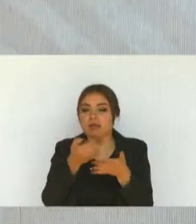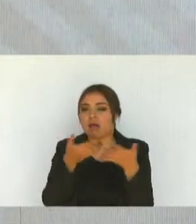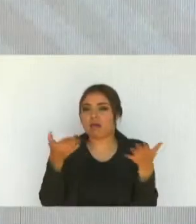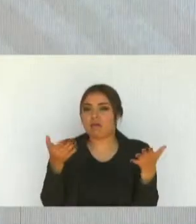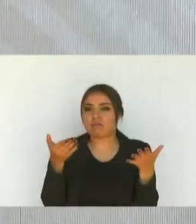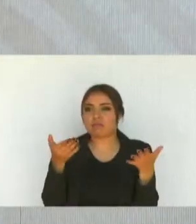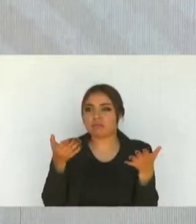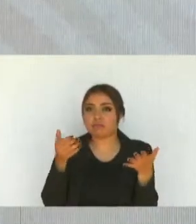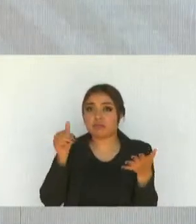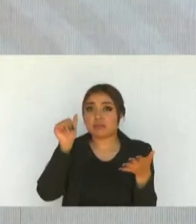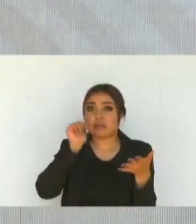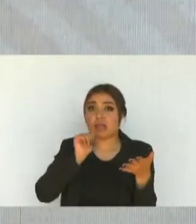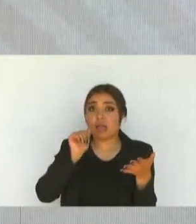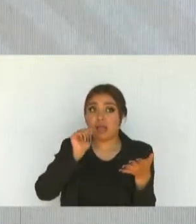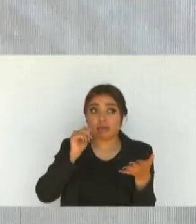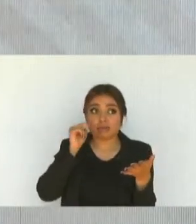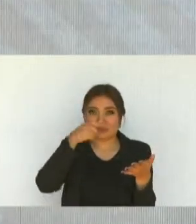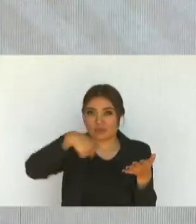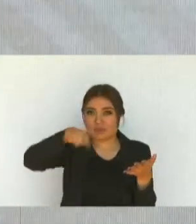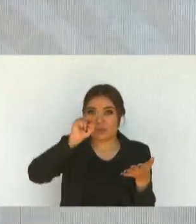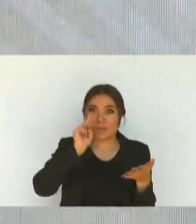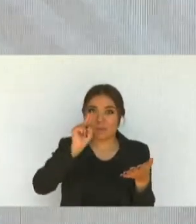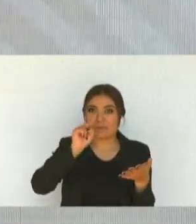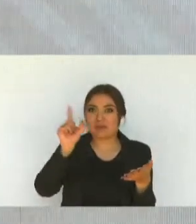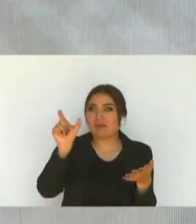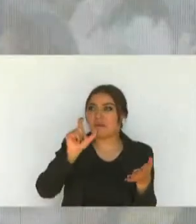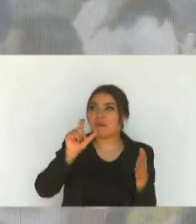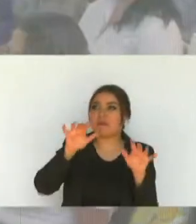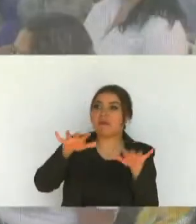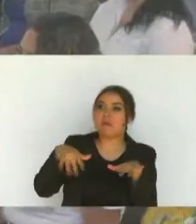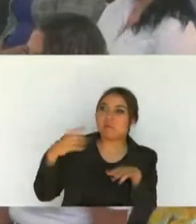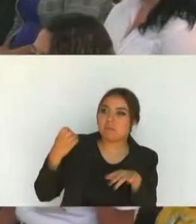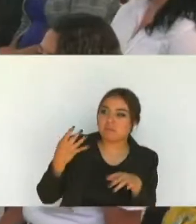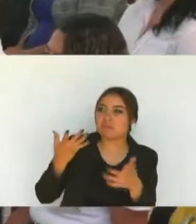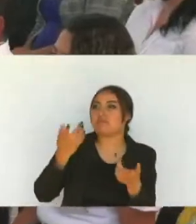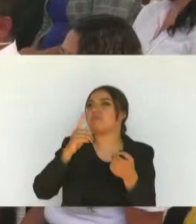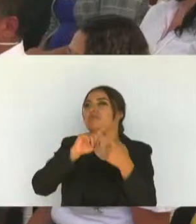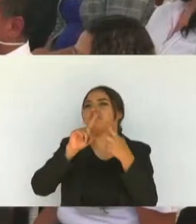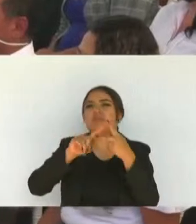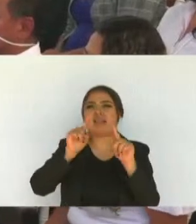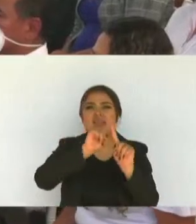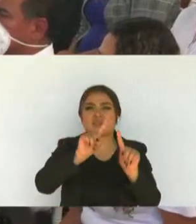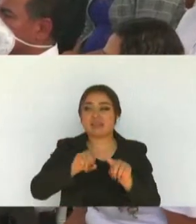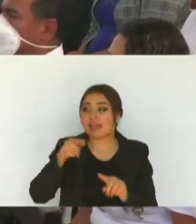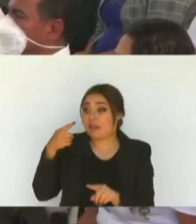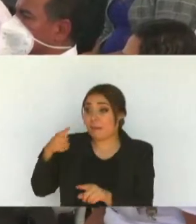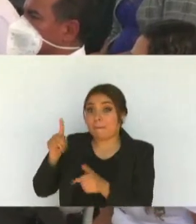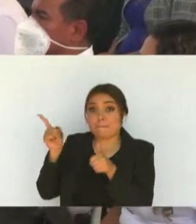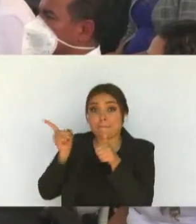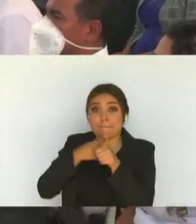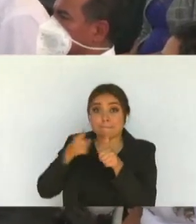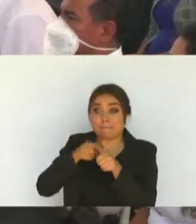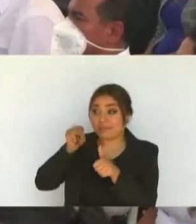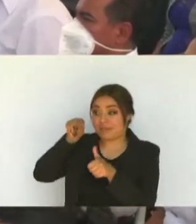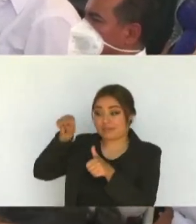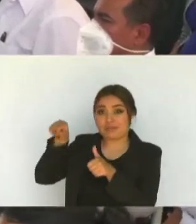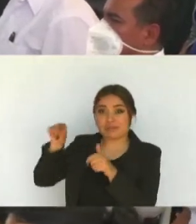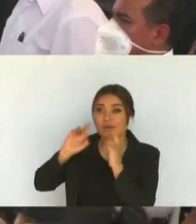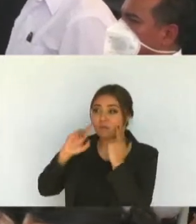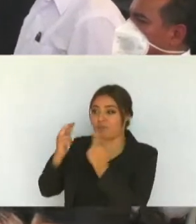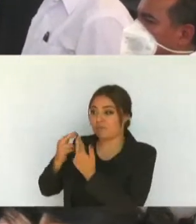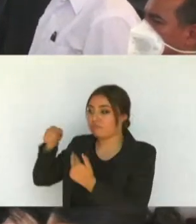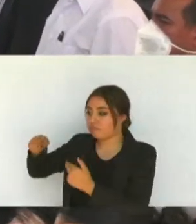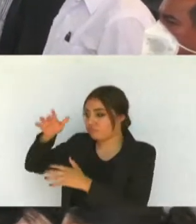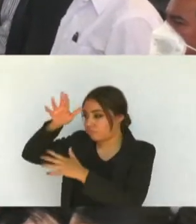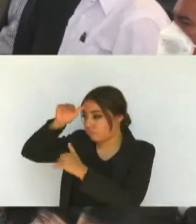un solo evento que no tenga ese subcomité conocimiento y el derecho de aprobarlo o no. Y en ese